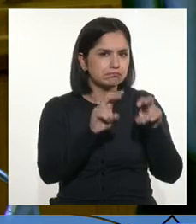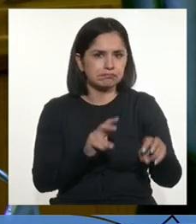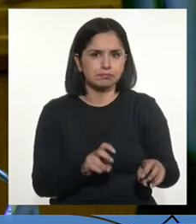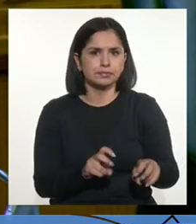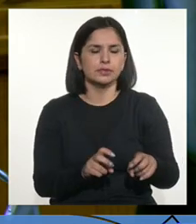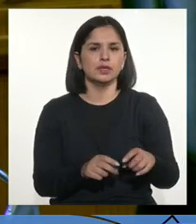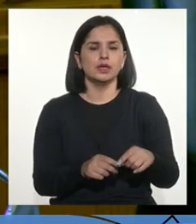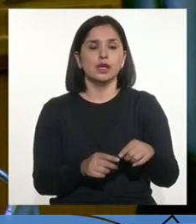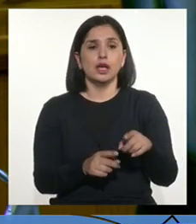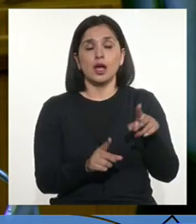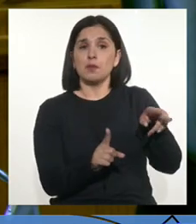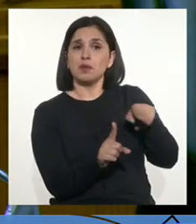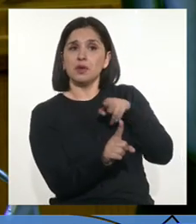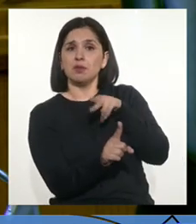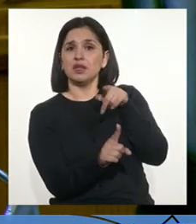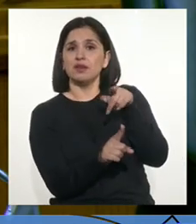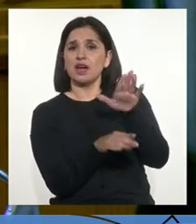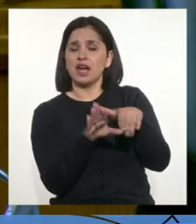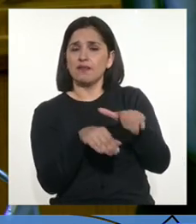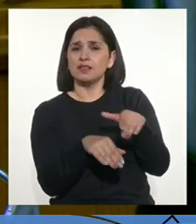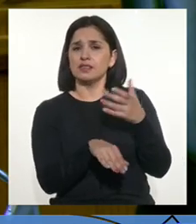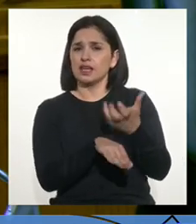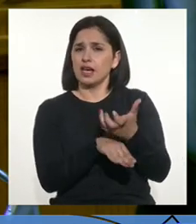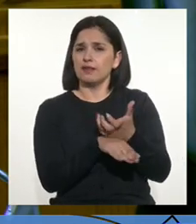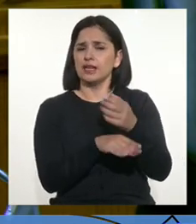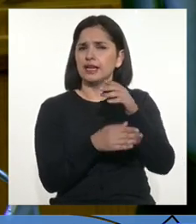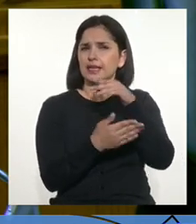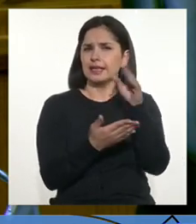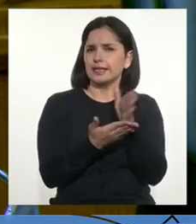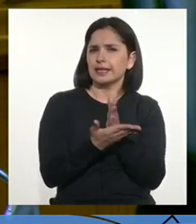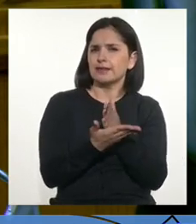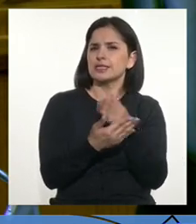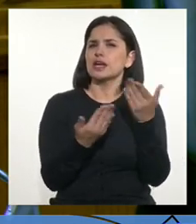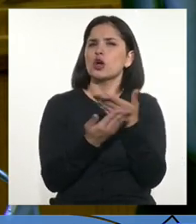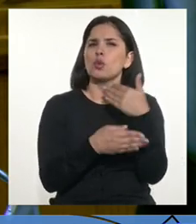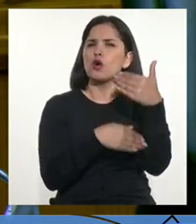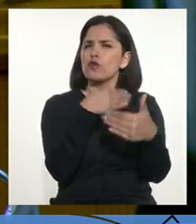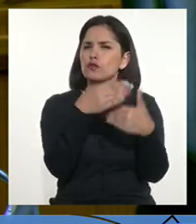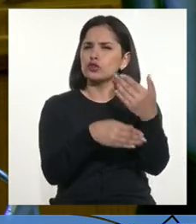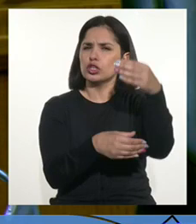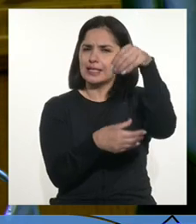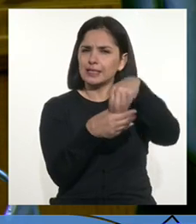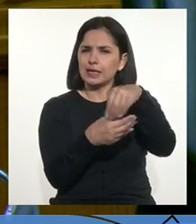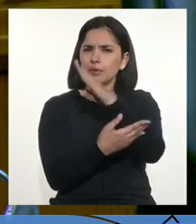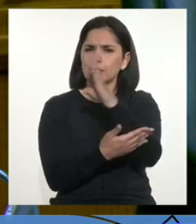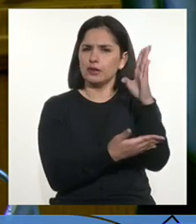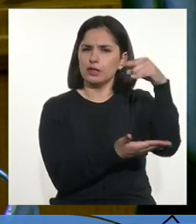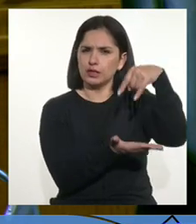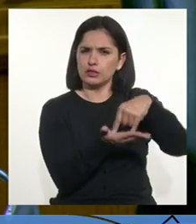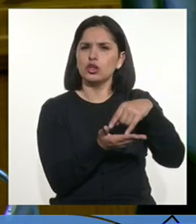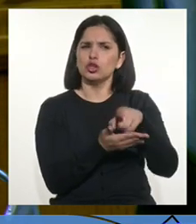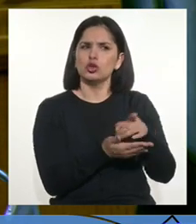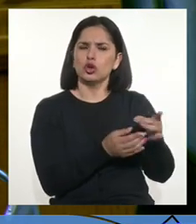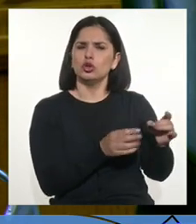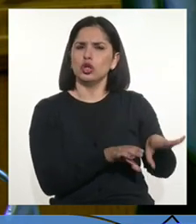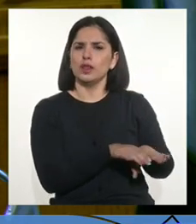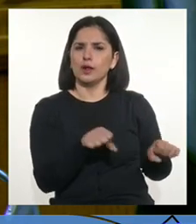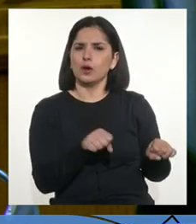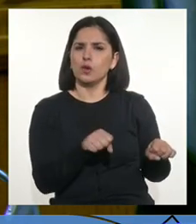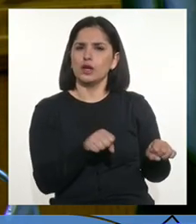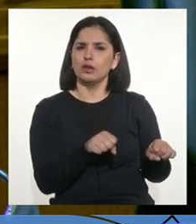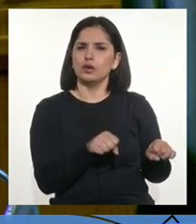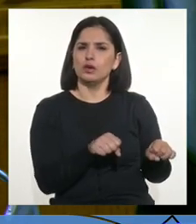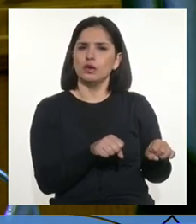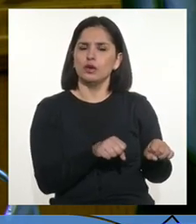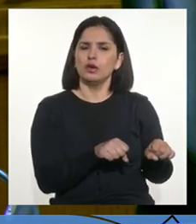perspectiva muchas veces quizá habría que revisar un poco cómo funciona la biblioteca yo en eso coincido absolutamente creo